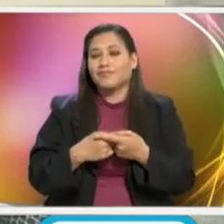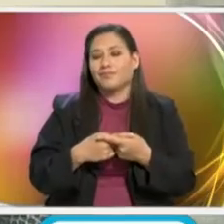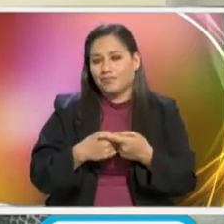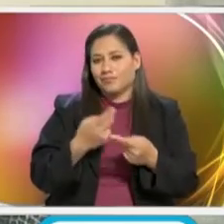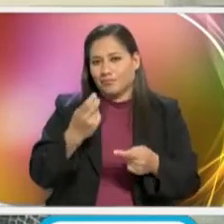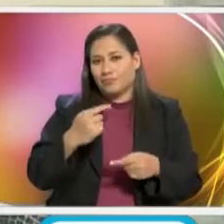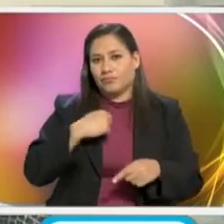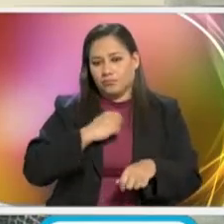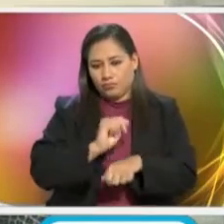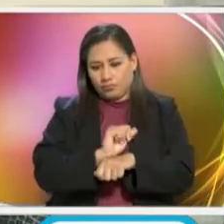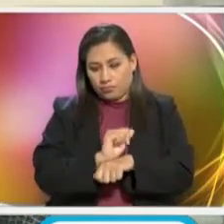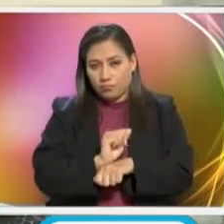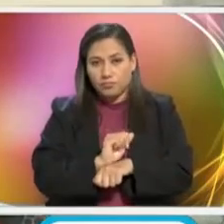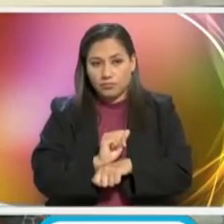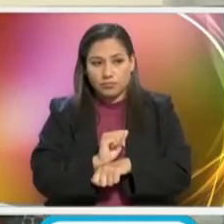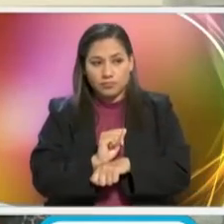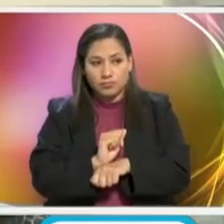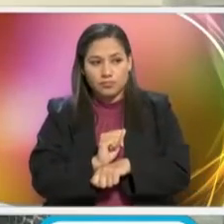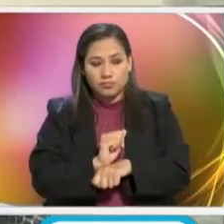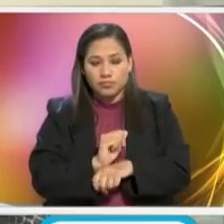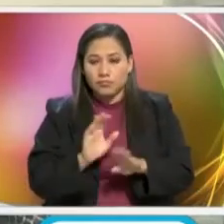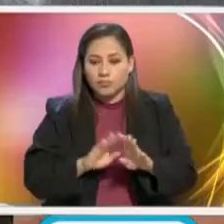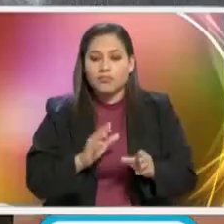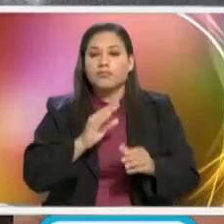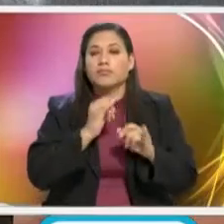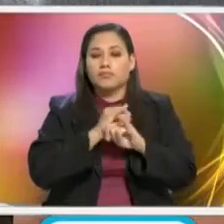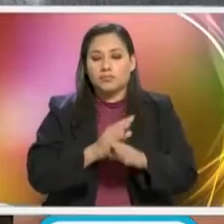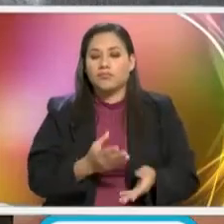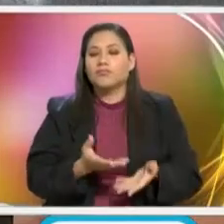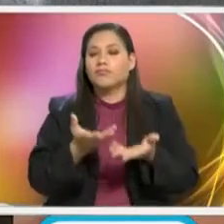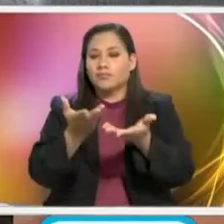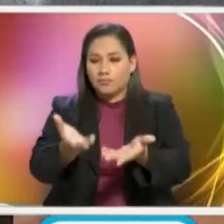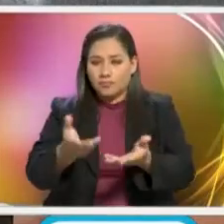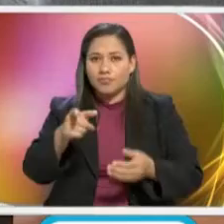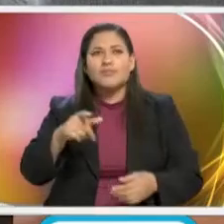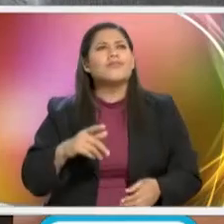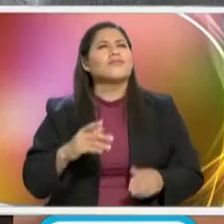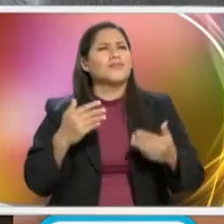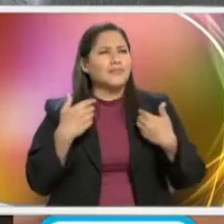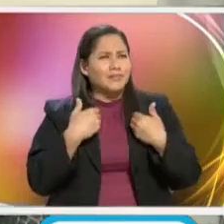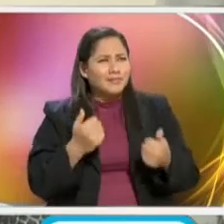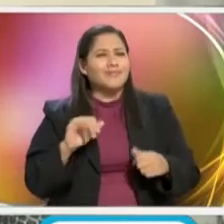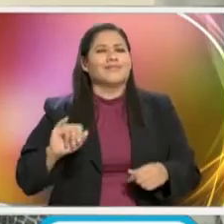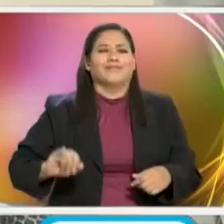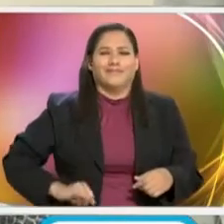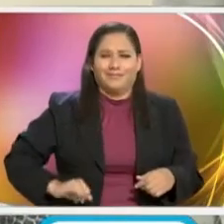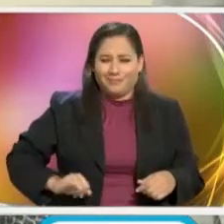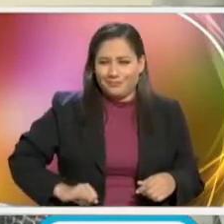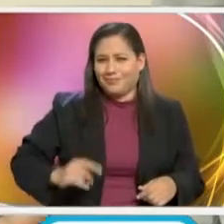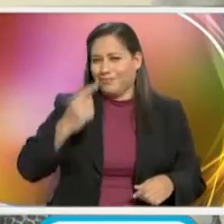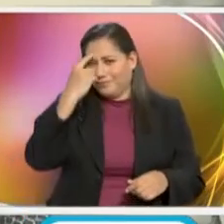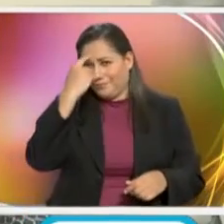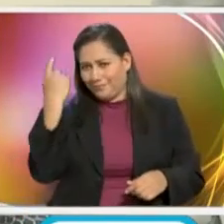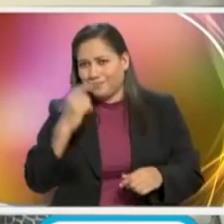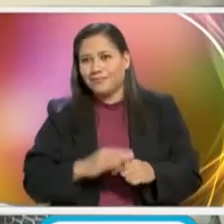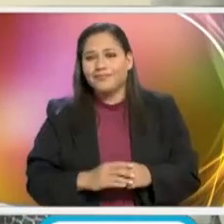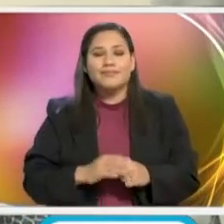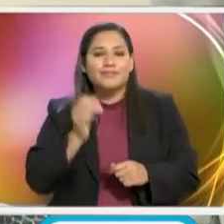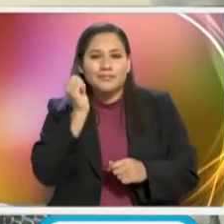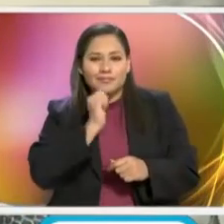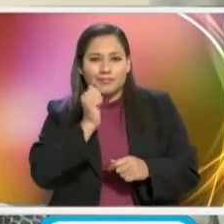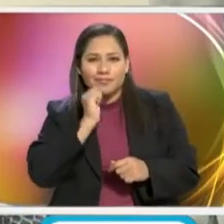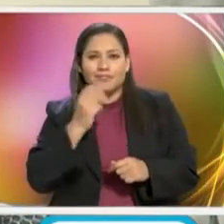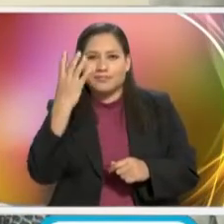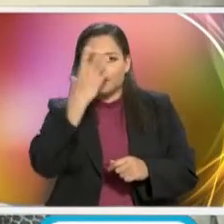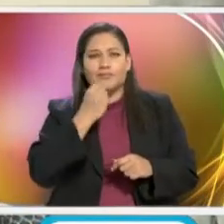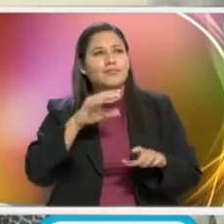como actores hacemos asequible esta información, la hacemos humana, la hacemos interesante y siempre será un